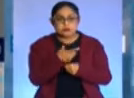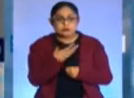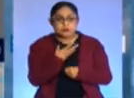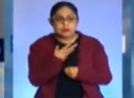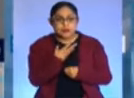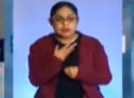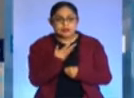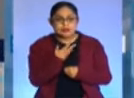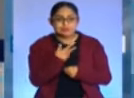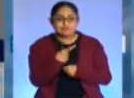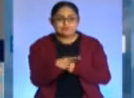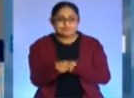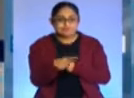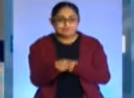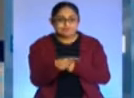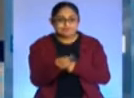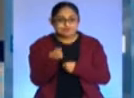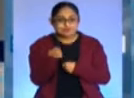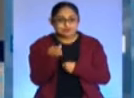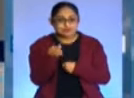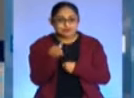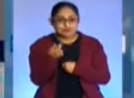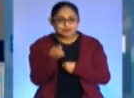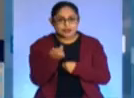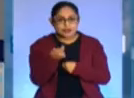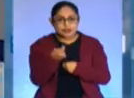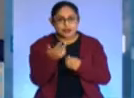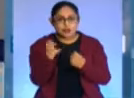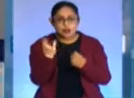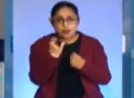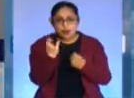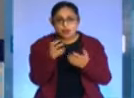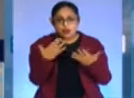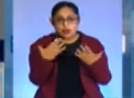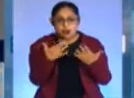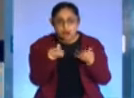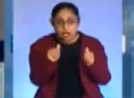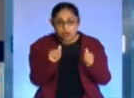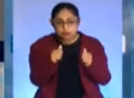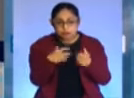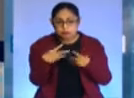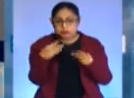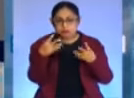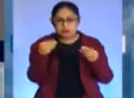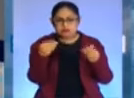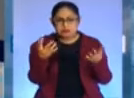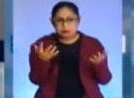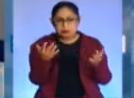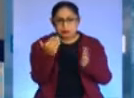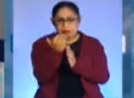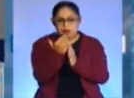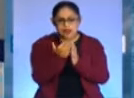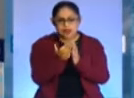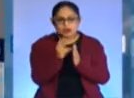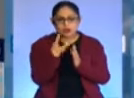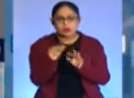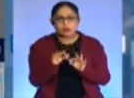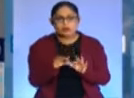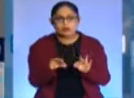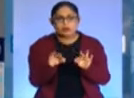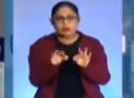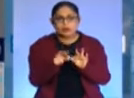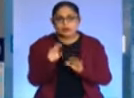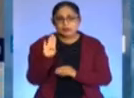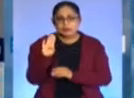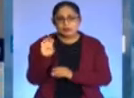ciertos estragos. Sin embargo, cuando esta salía afuera, es decir, cuando ya se volvía global, no era tan importante. Tal es el caso, por ejemplo, de